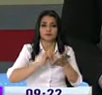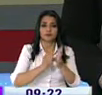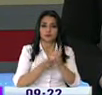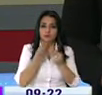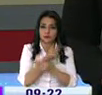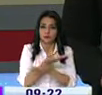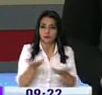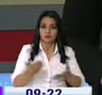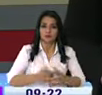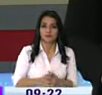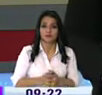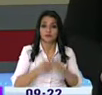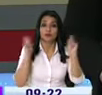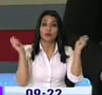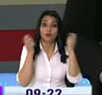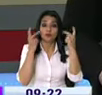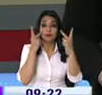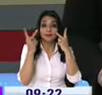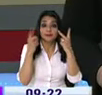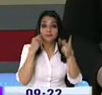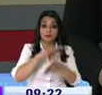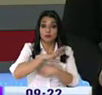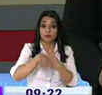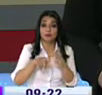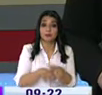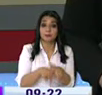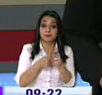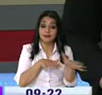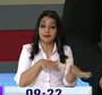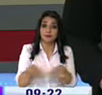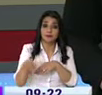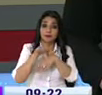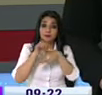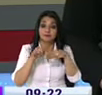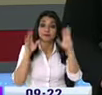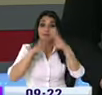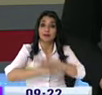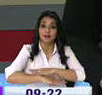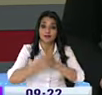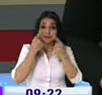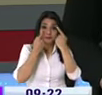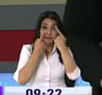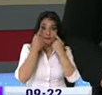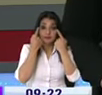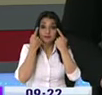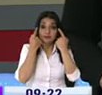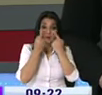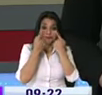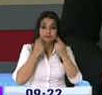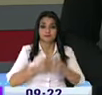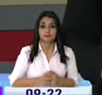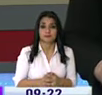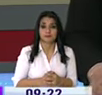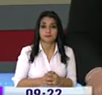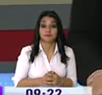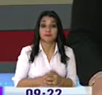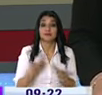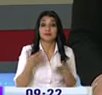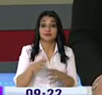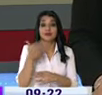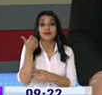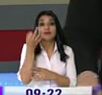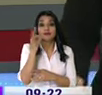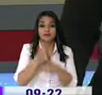9:22 y les contamos que la Fundación Vista para Todos inició la jornada de operaciones gratuitas de catarata y estrabismo. Esta es la